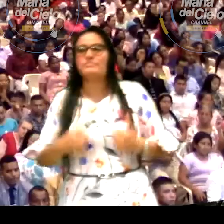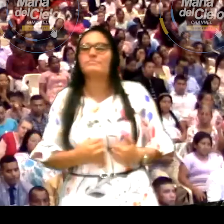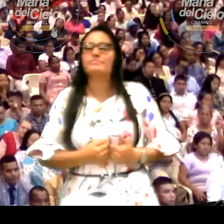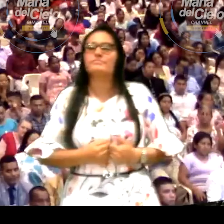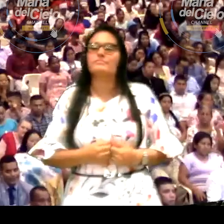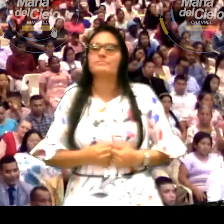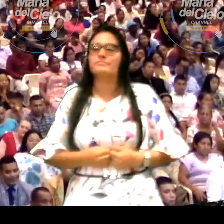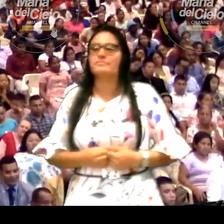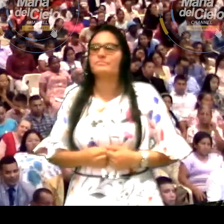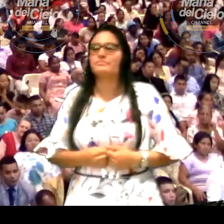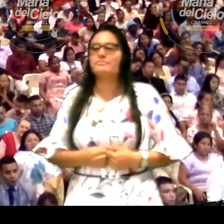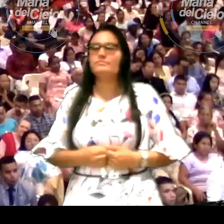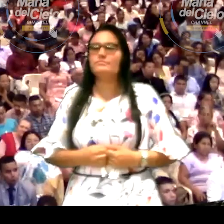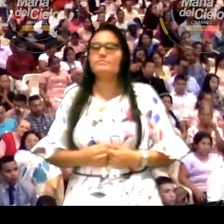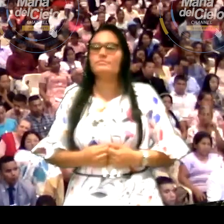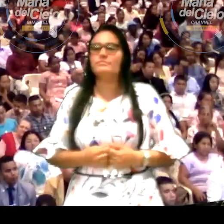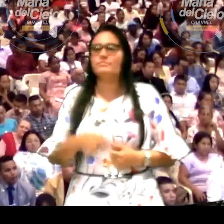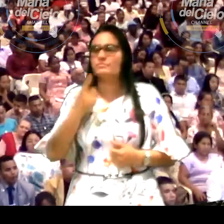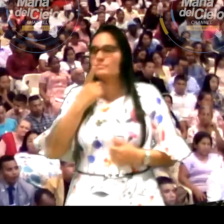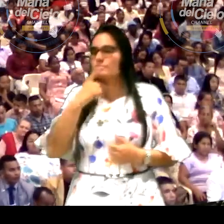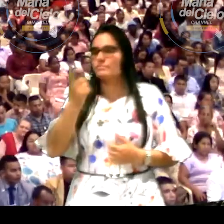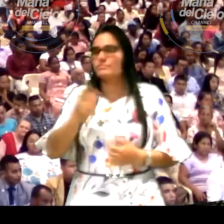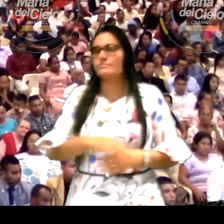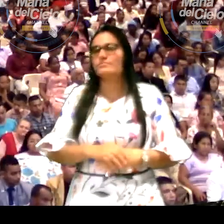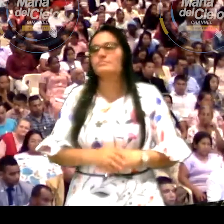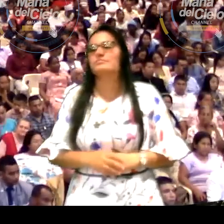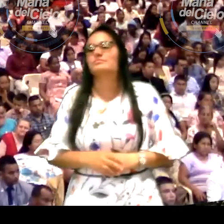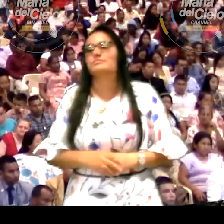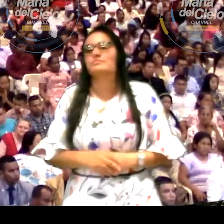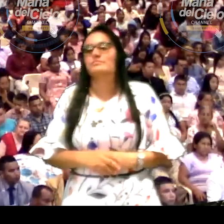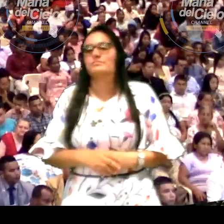Mesías esperado. Pero Juan dijo: